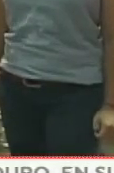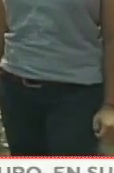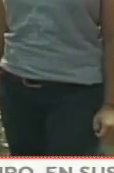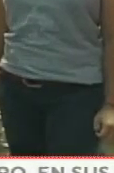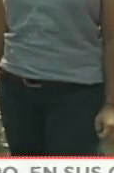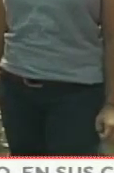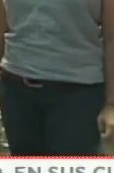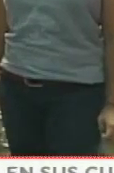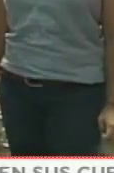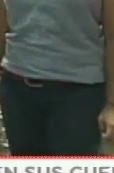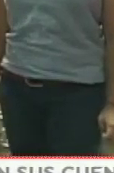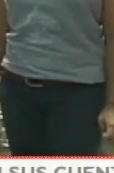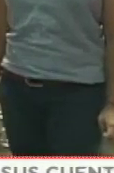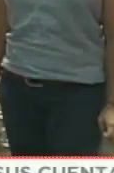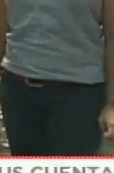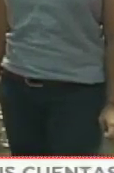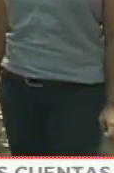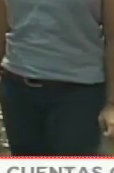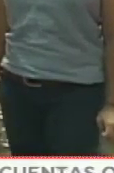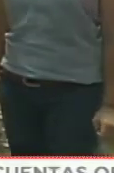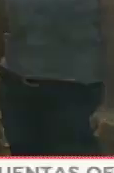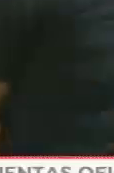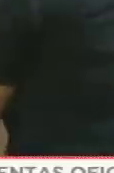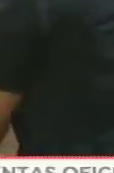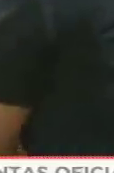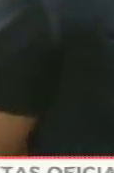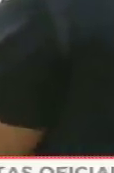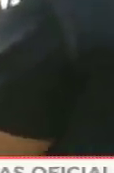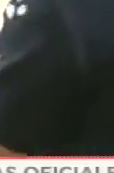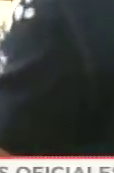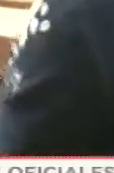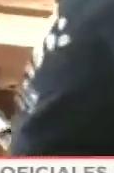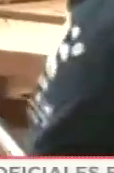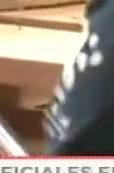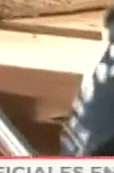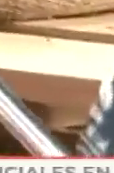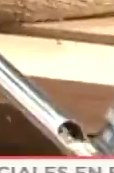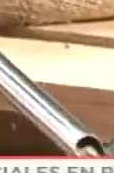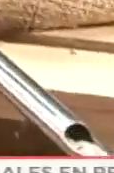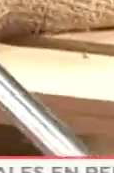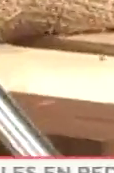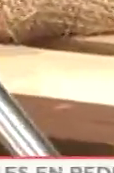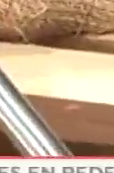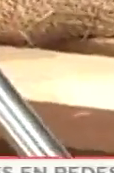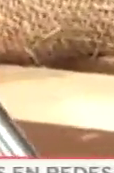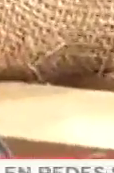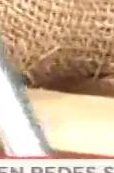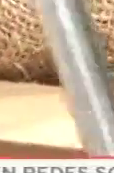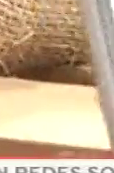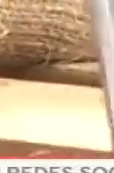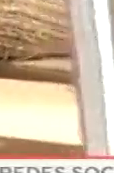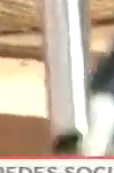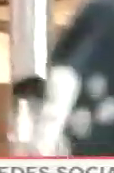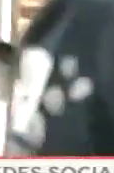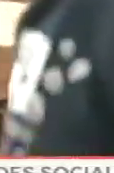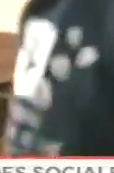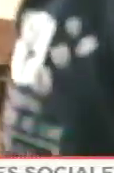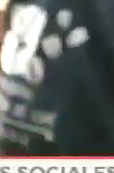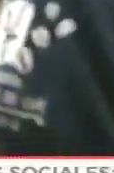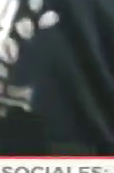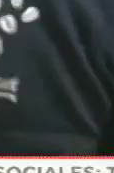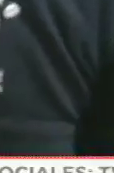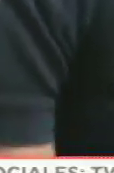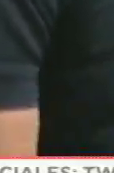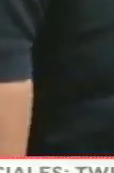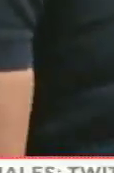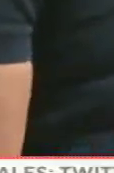muy contento. La gran misión Chamba Juvenil ya lleva 1.646.000 jóvenes incorporados en el Registro Nacional